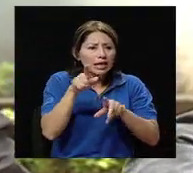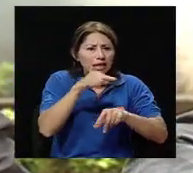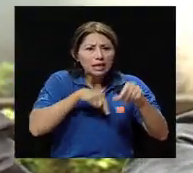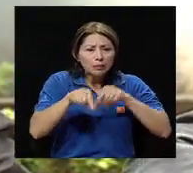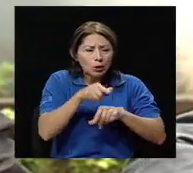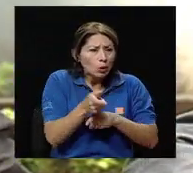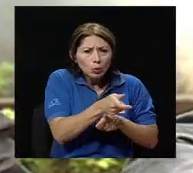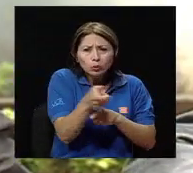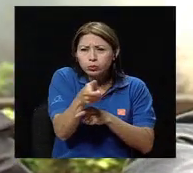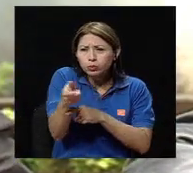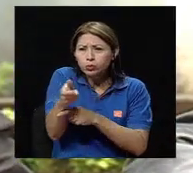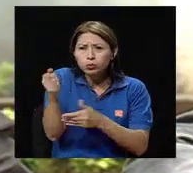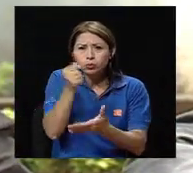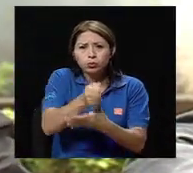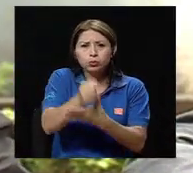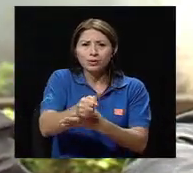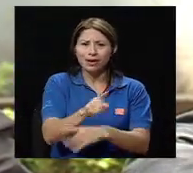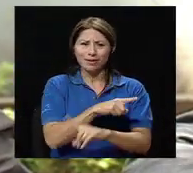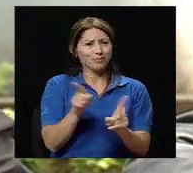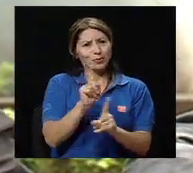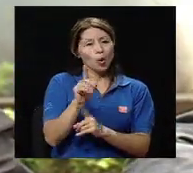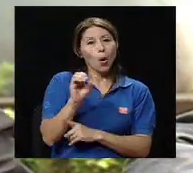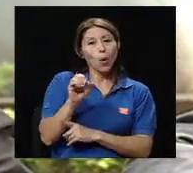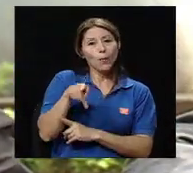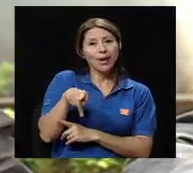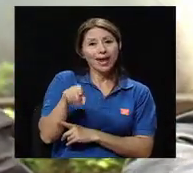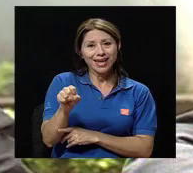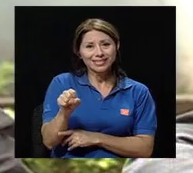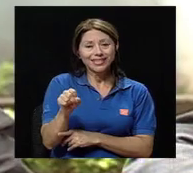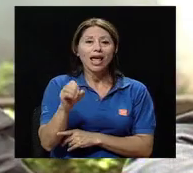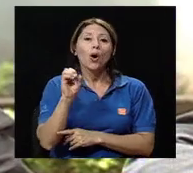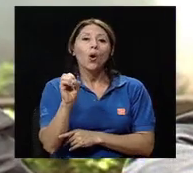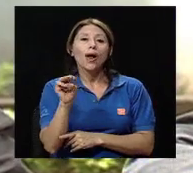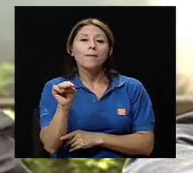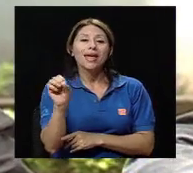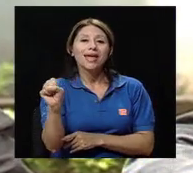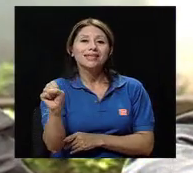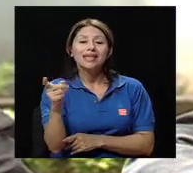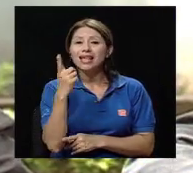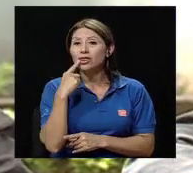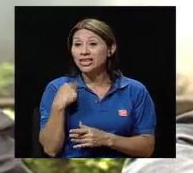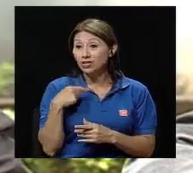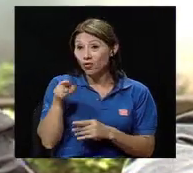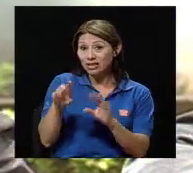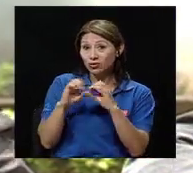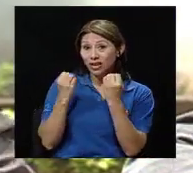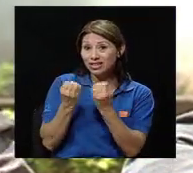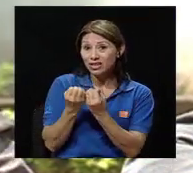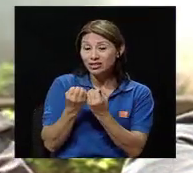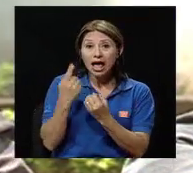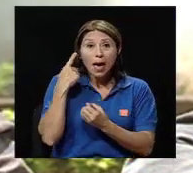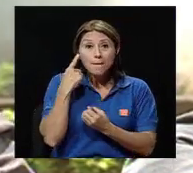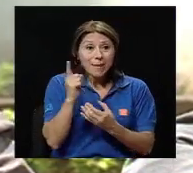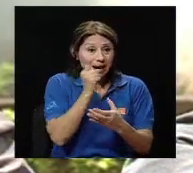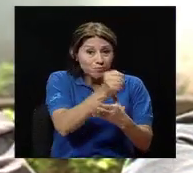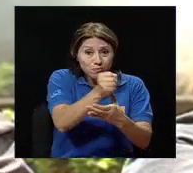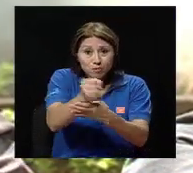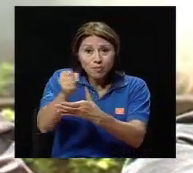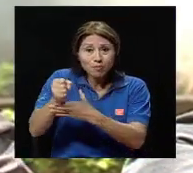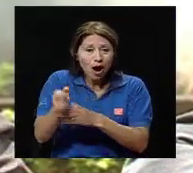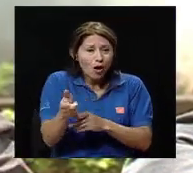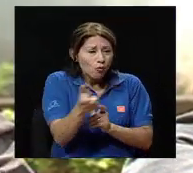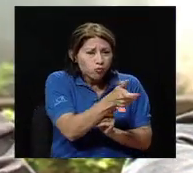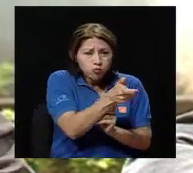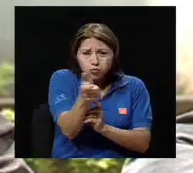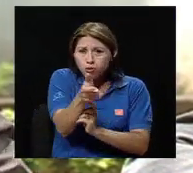ejemplo, a nivel internacional, las organizaciones como OMS y OPS nos han indicado claramente que la fumigación se tiene que utilizar solo en momentos,